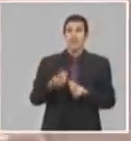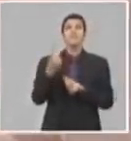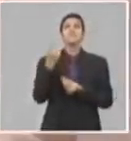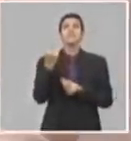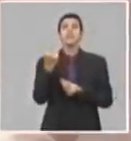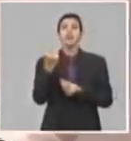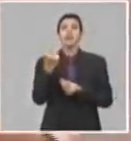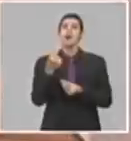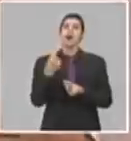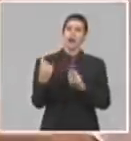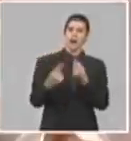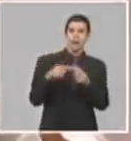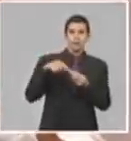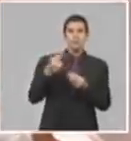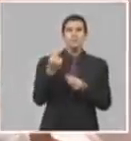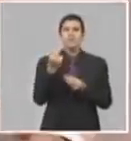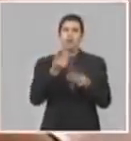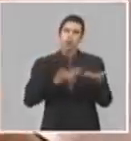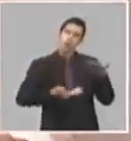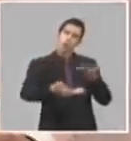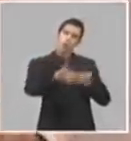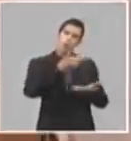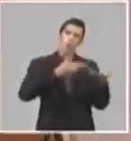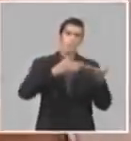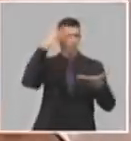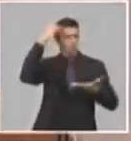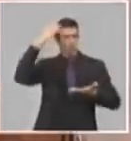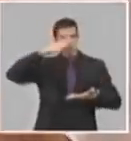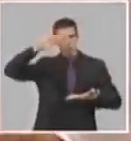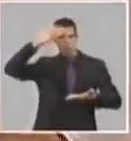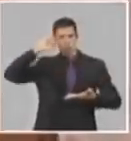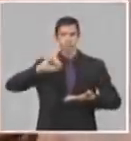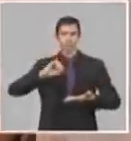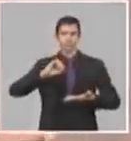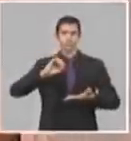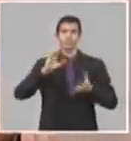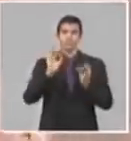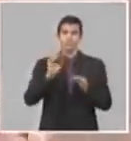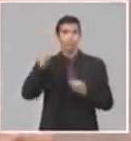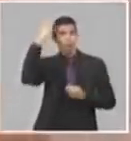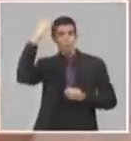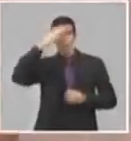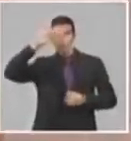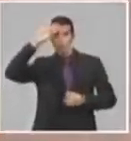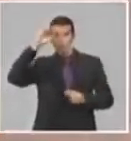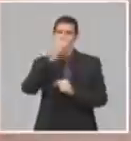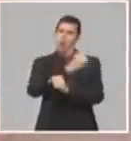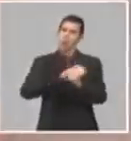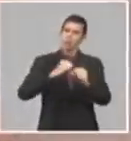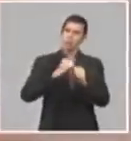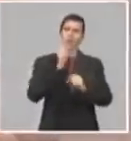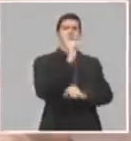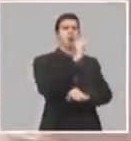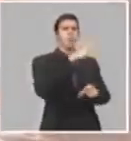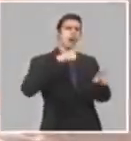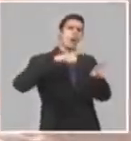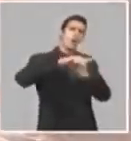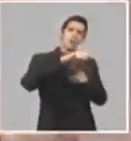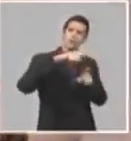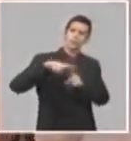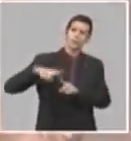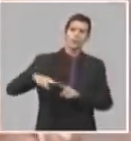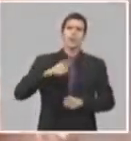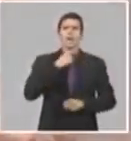resolver es que las formas de gestión no estatal tendrán que disponer de sus cuentas corrientes en moneda libremente